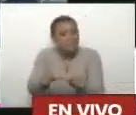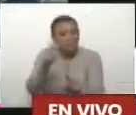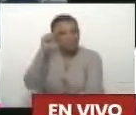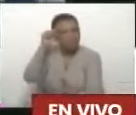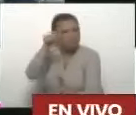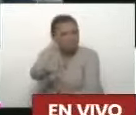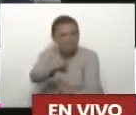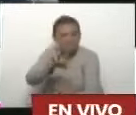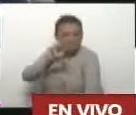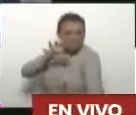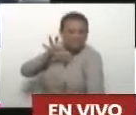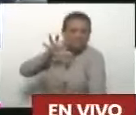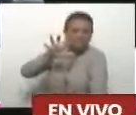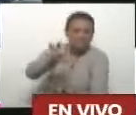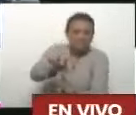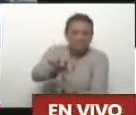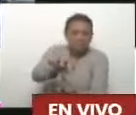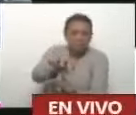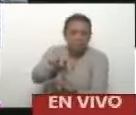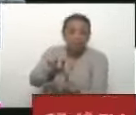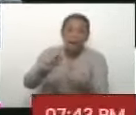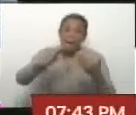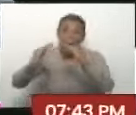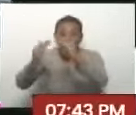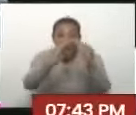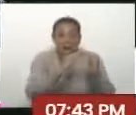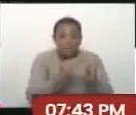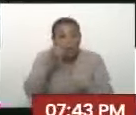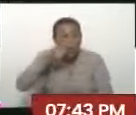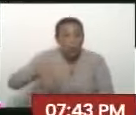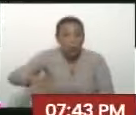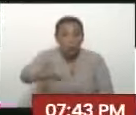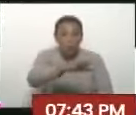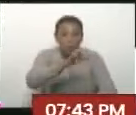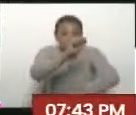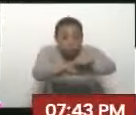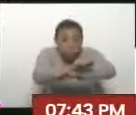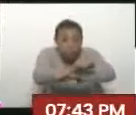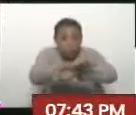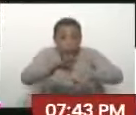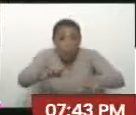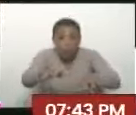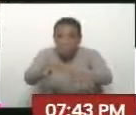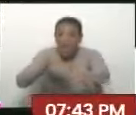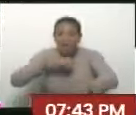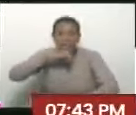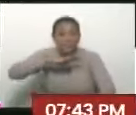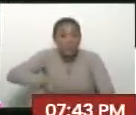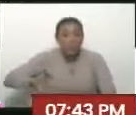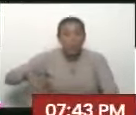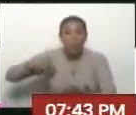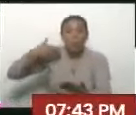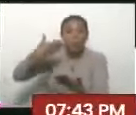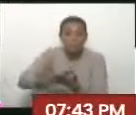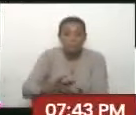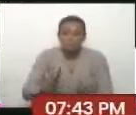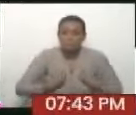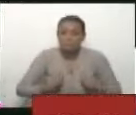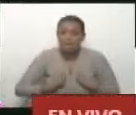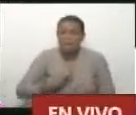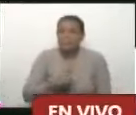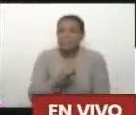su veracidad criminal gaza el campo de concentración más grande de la historia está viviendo un